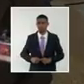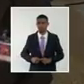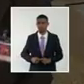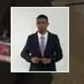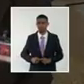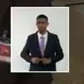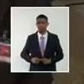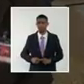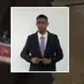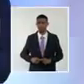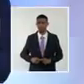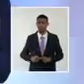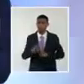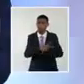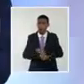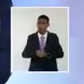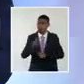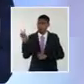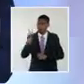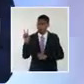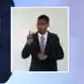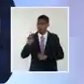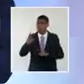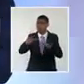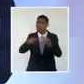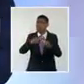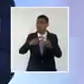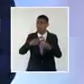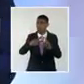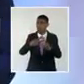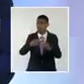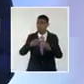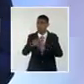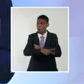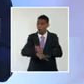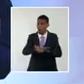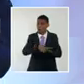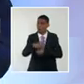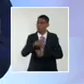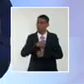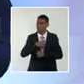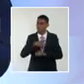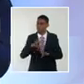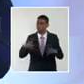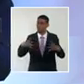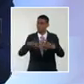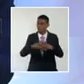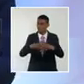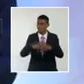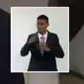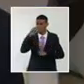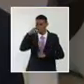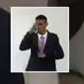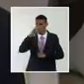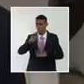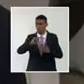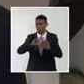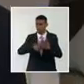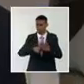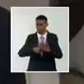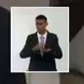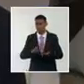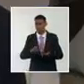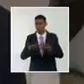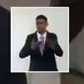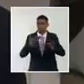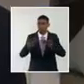asiático. Vietnam se ha convertido en el segundo socio comercial y el primer inversor de capitales de la región asiática